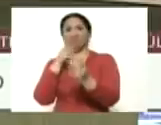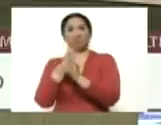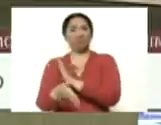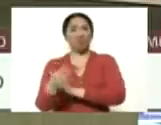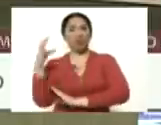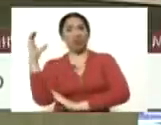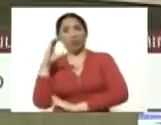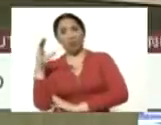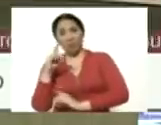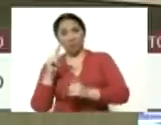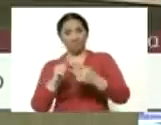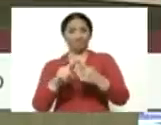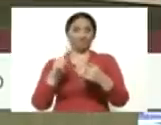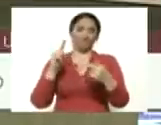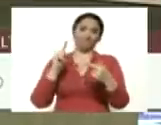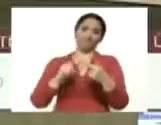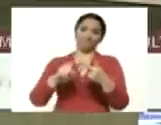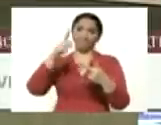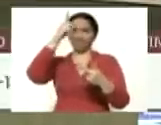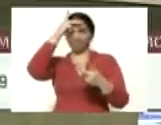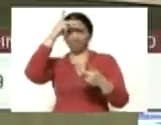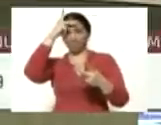Colombia, Perú,